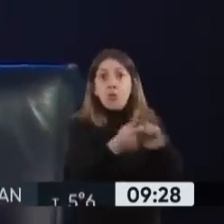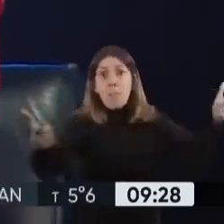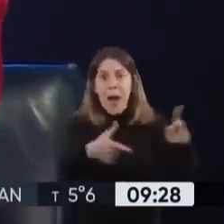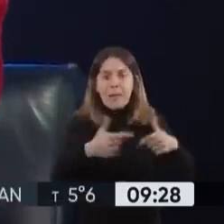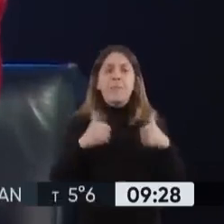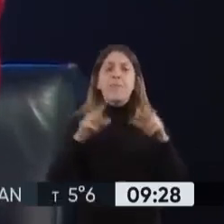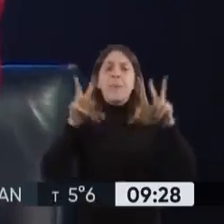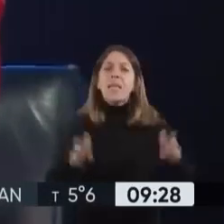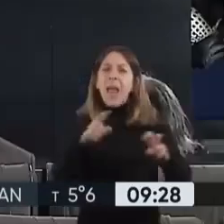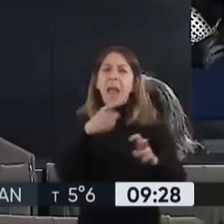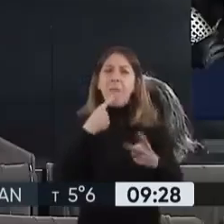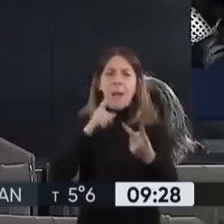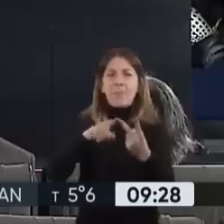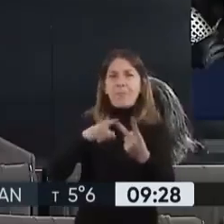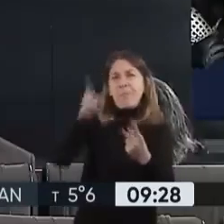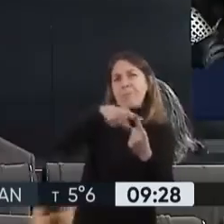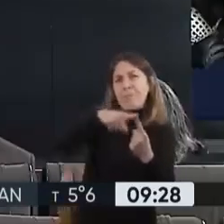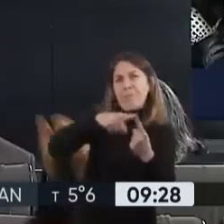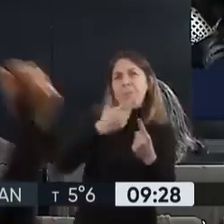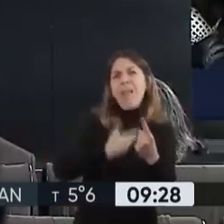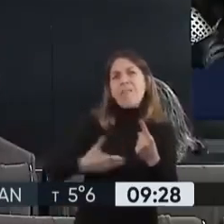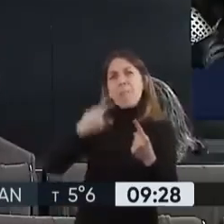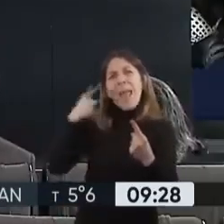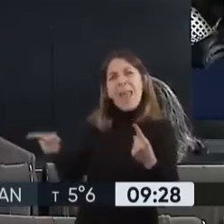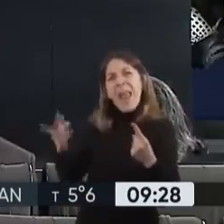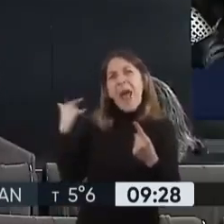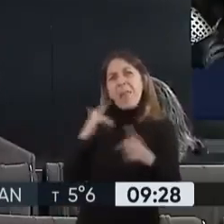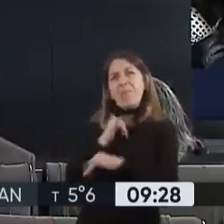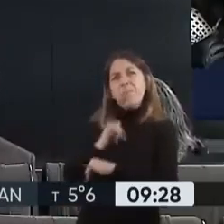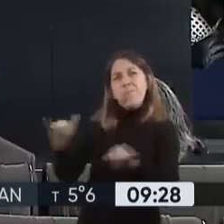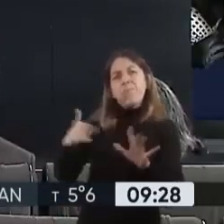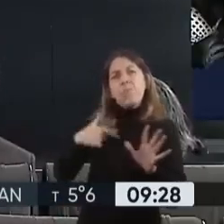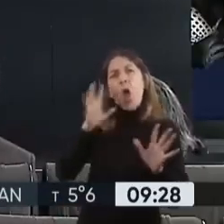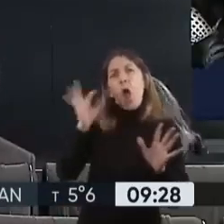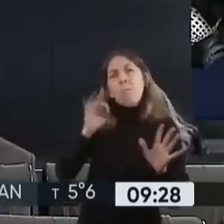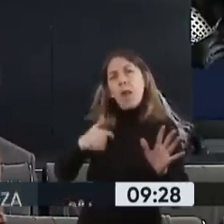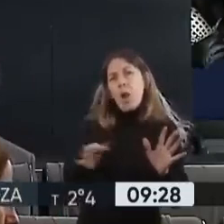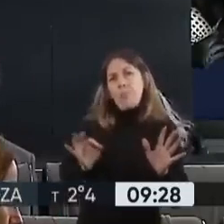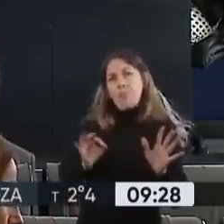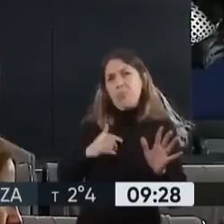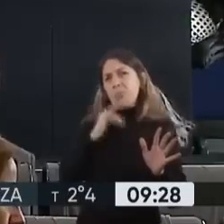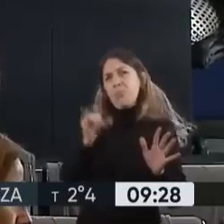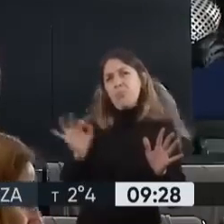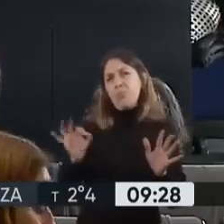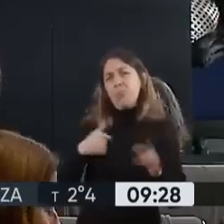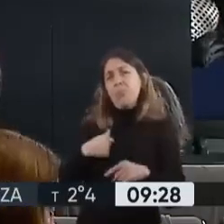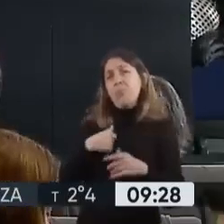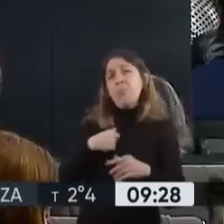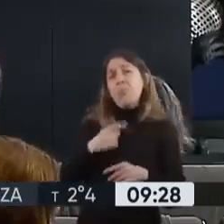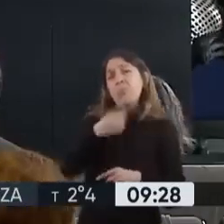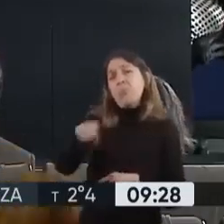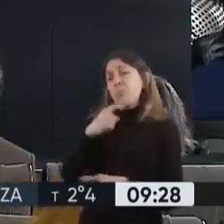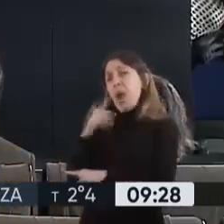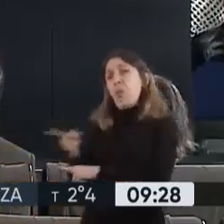de los calificativos que usa el fondo monetario internacional- no no voy a opinar habría que preguntarle al fondo monetario porque